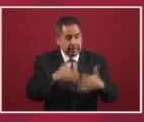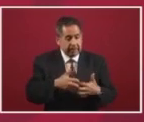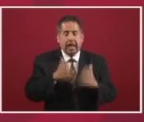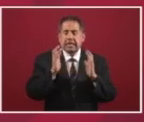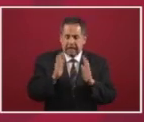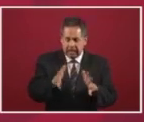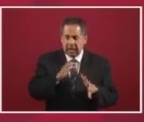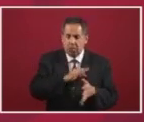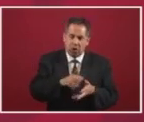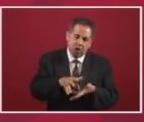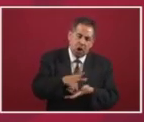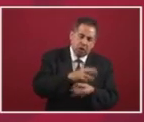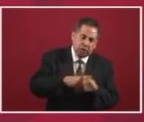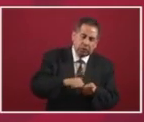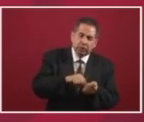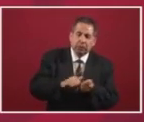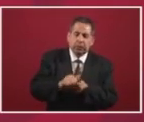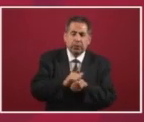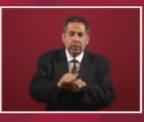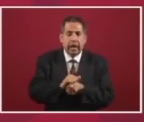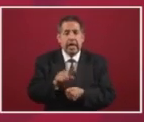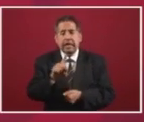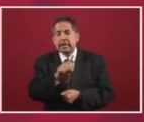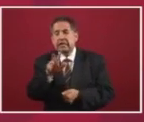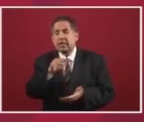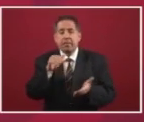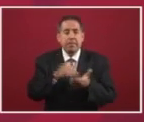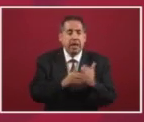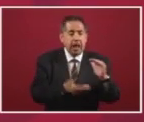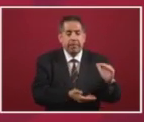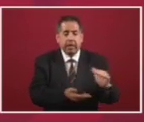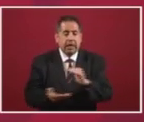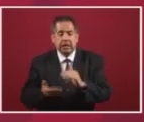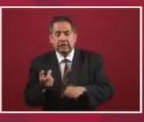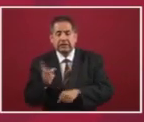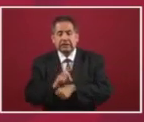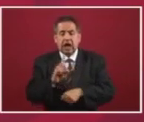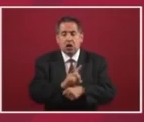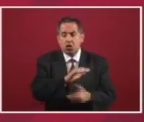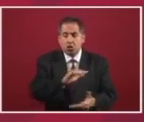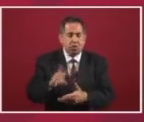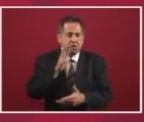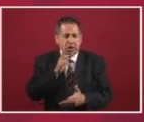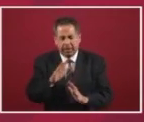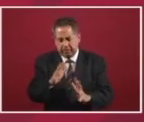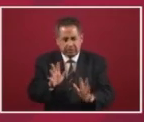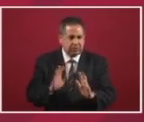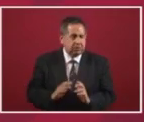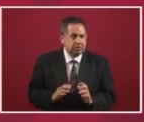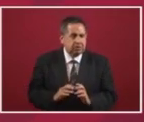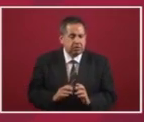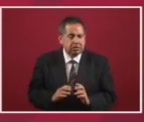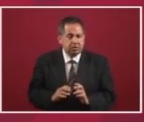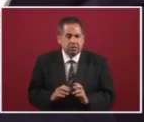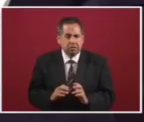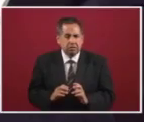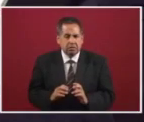produciendo 100 mil barriles diarios. de